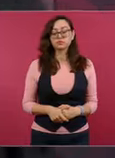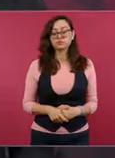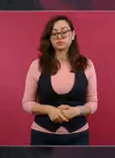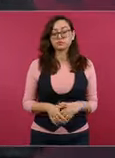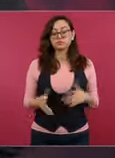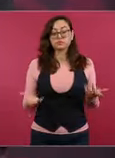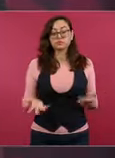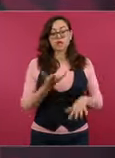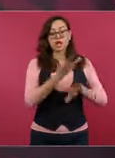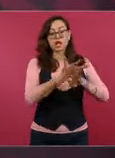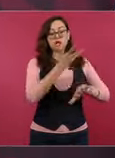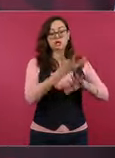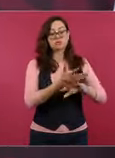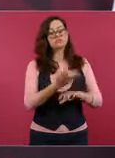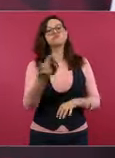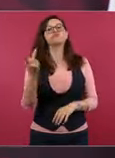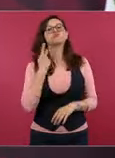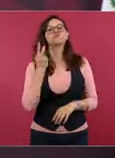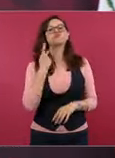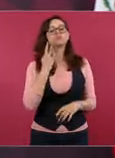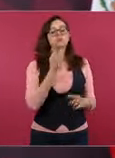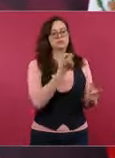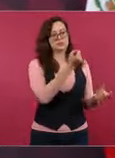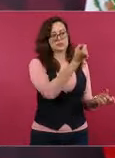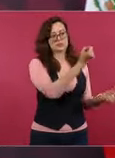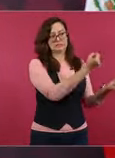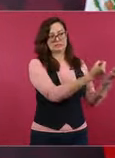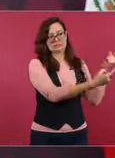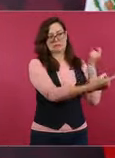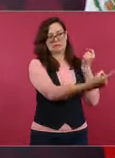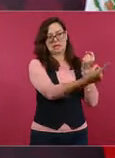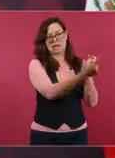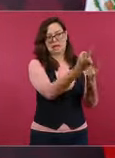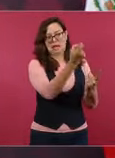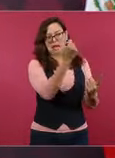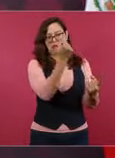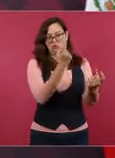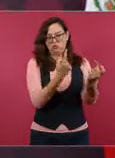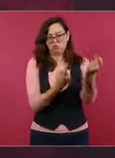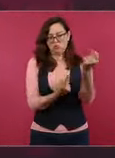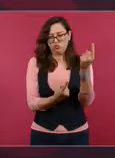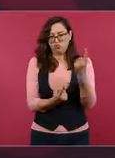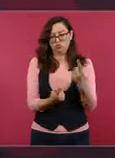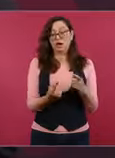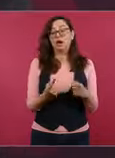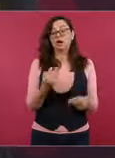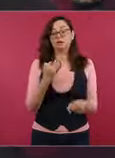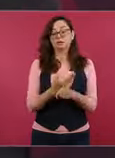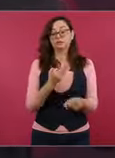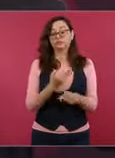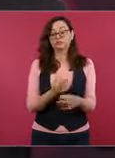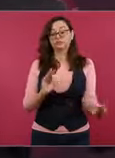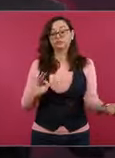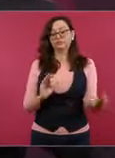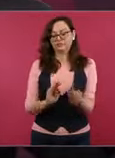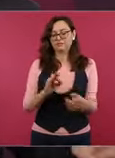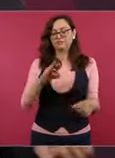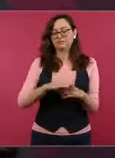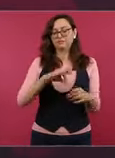políticos de Estados Unidos, sobre todo en este tiempo de elecciones, que van a cerrar la